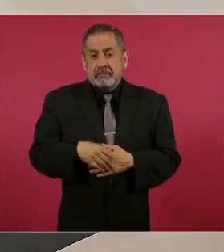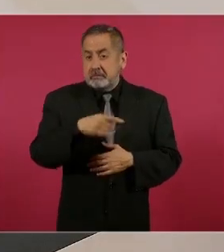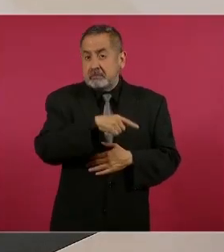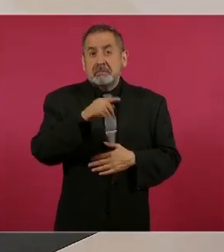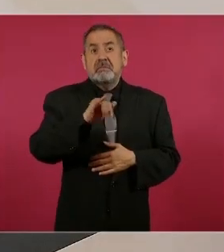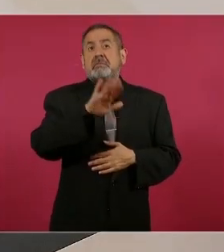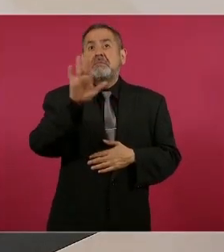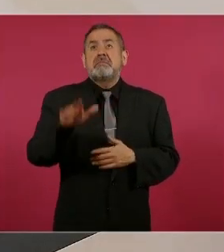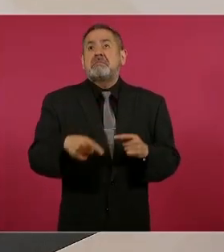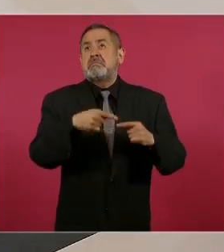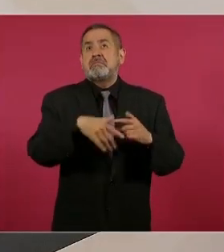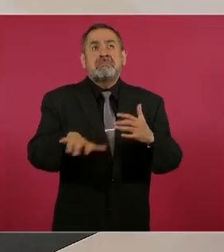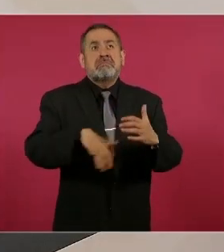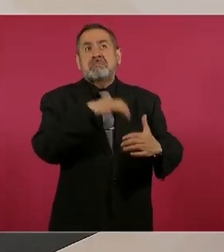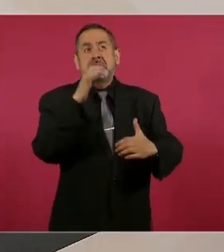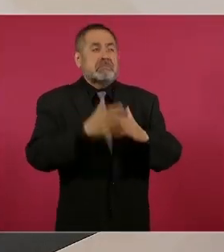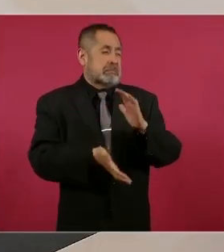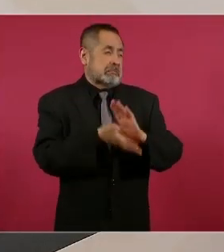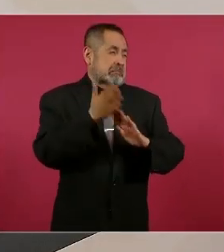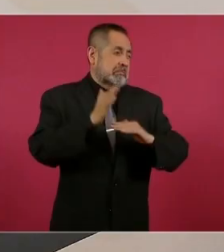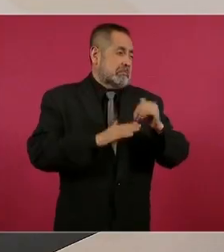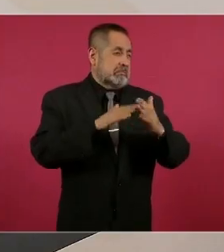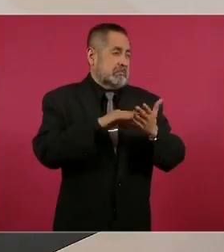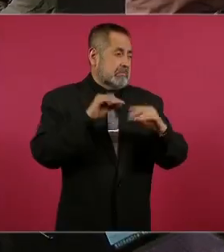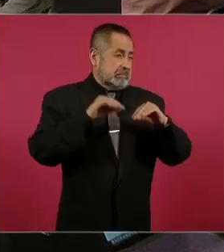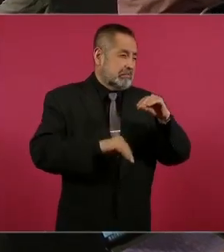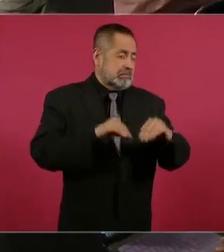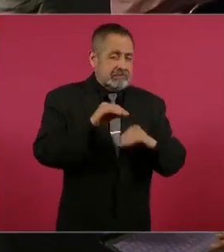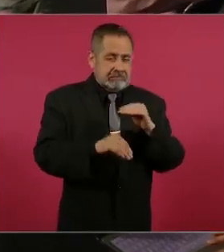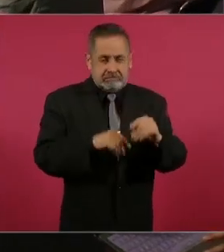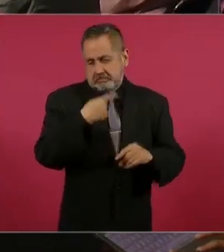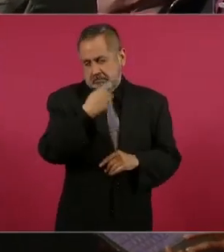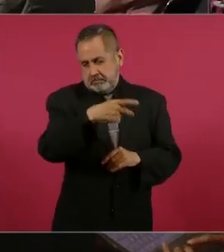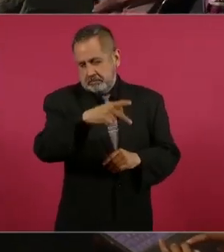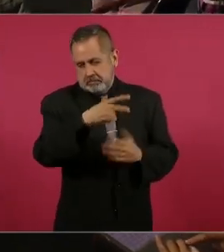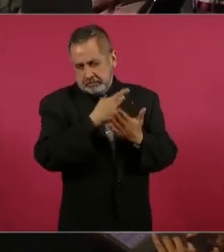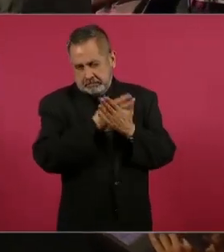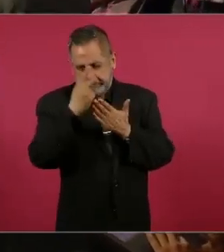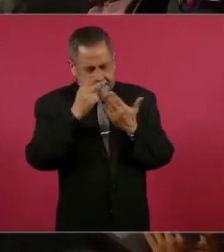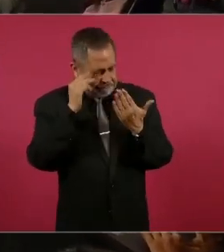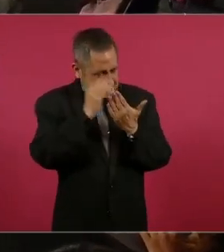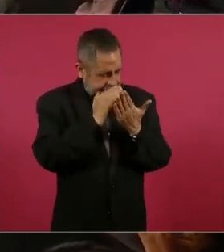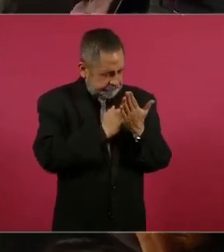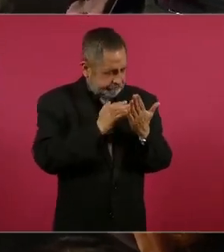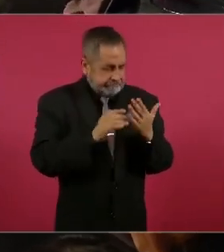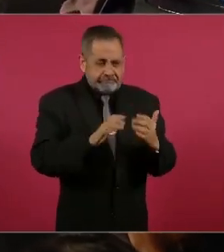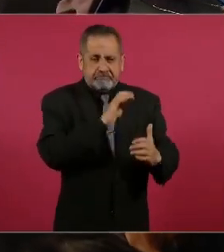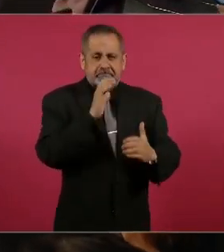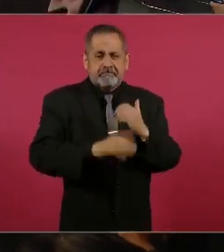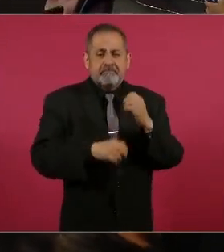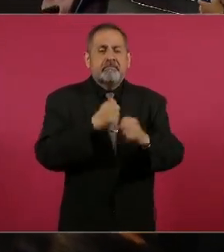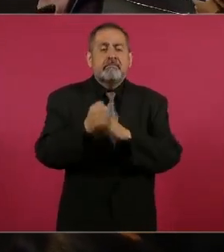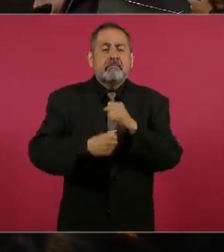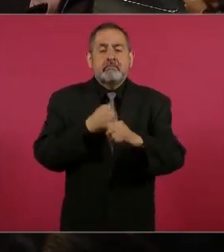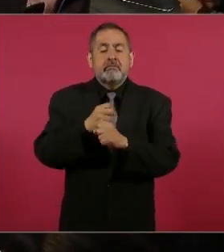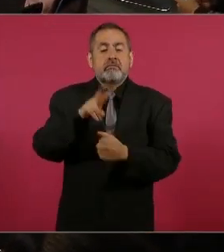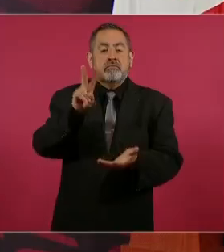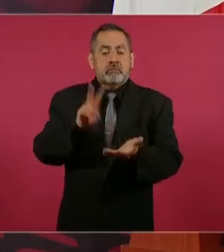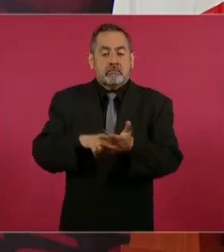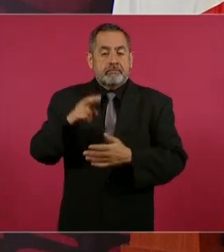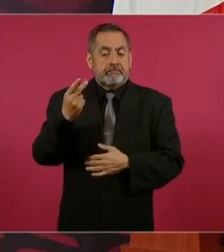terminar de acuerdo al programa que tenían en el 2025,